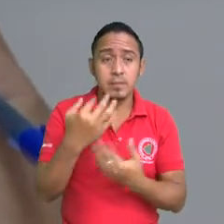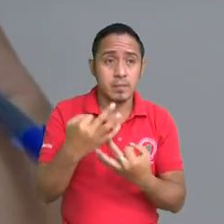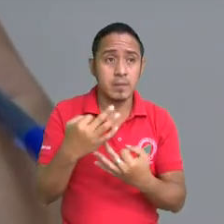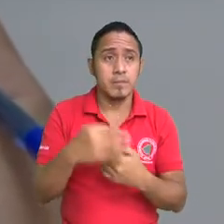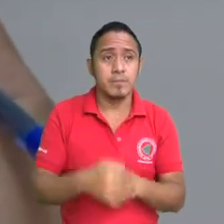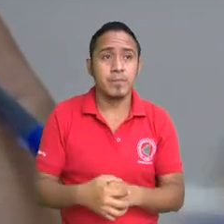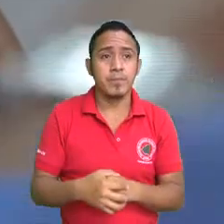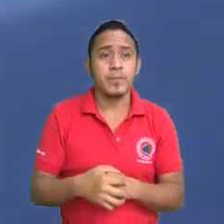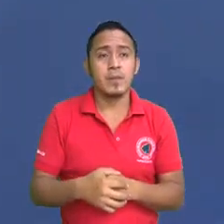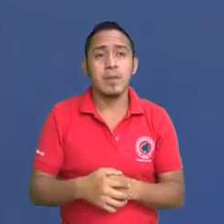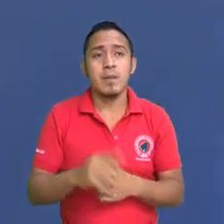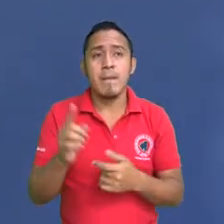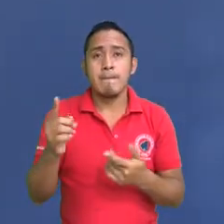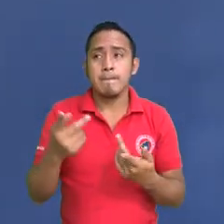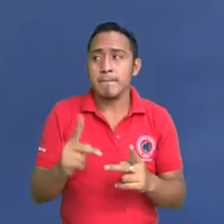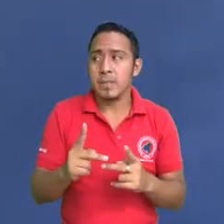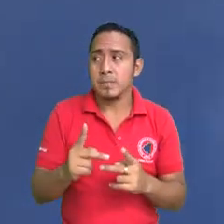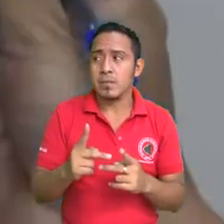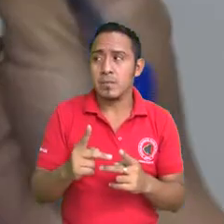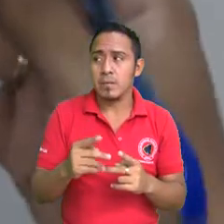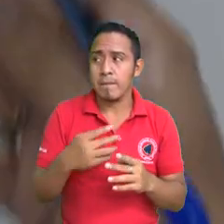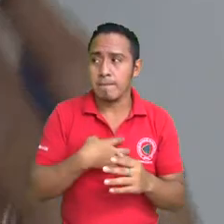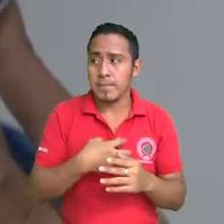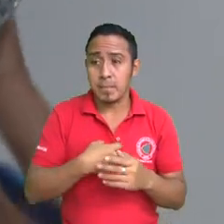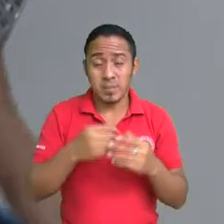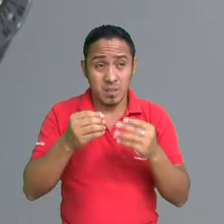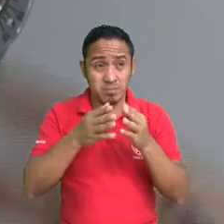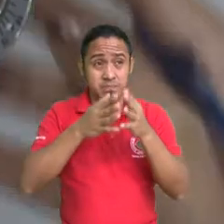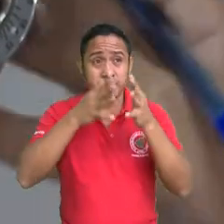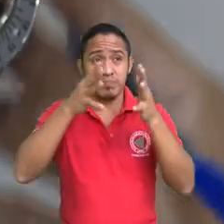avanzar, pero no en gran cantidad.